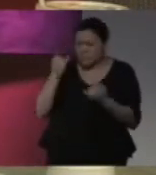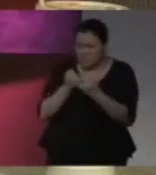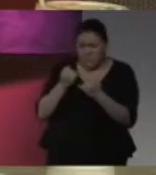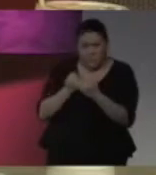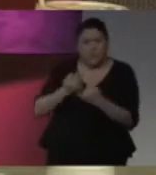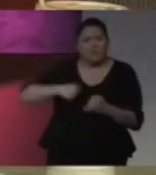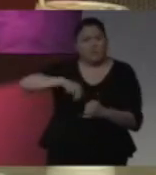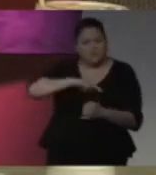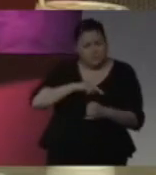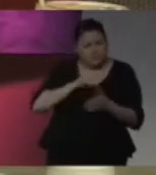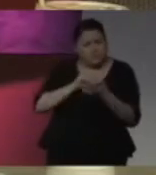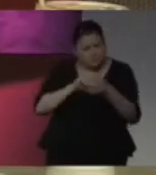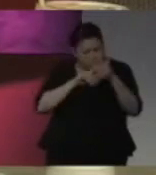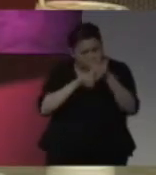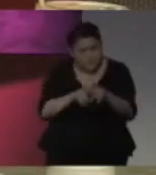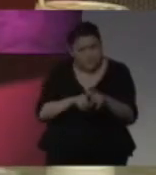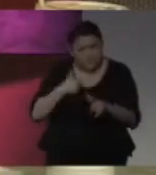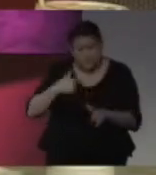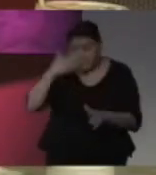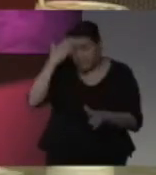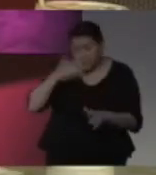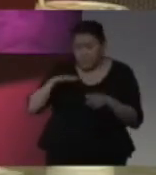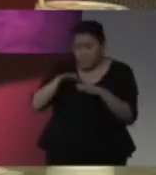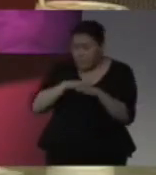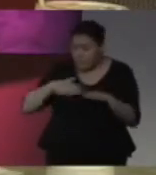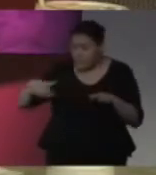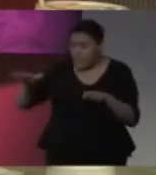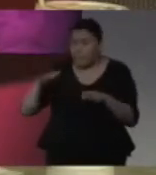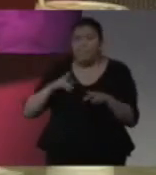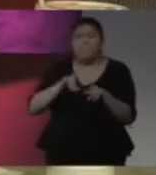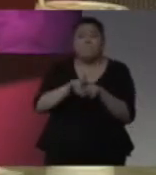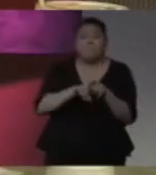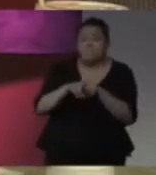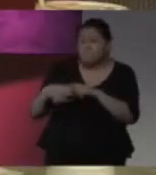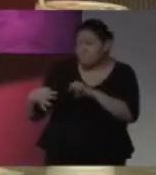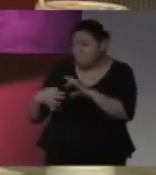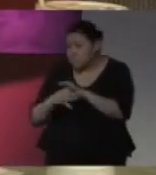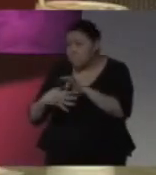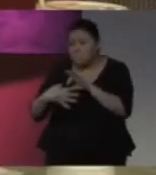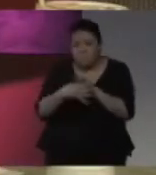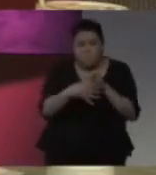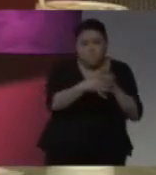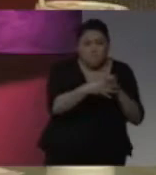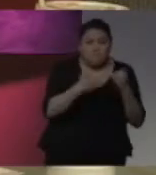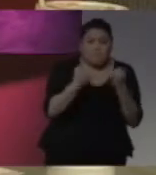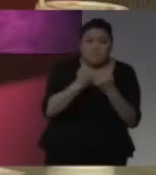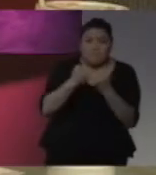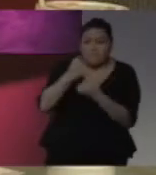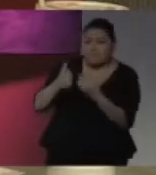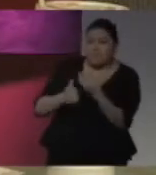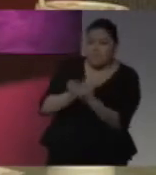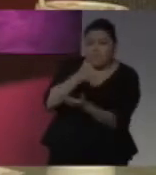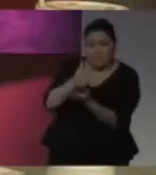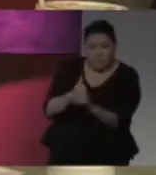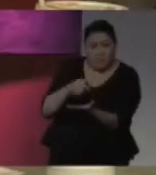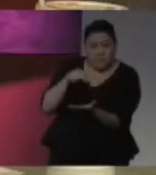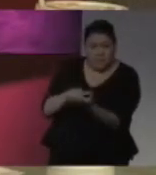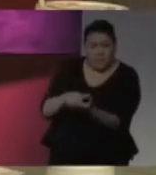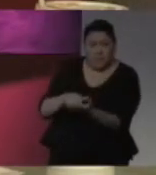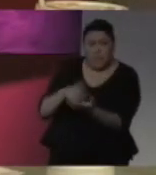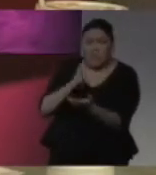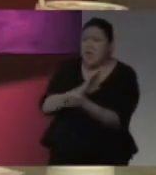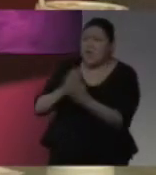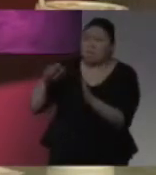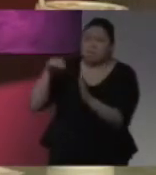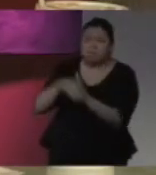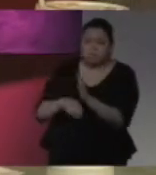estableciendo canales de hermanamiento, de lucha por aquellos que viven en la ciudad y que conocieron la propiedad privada como